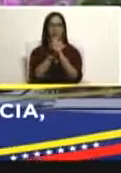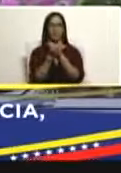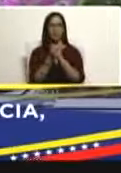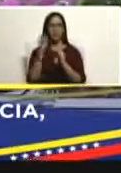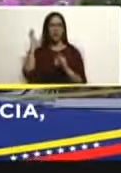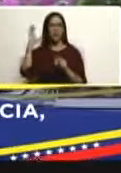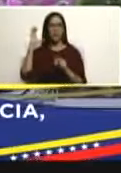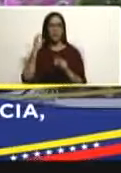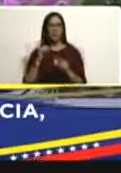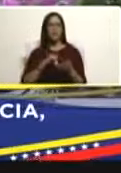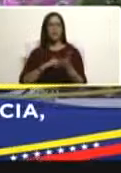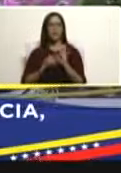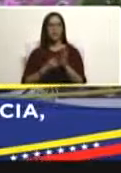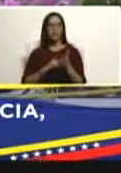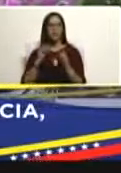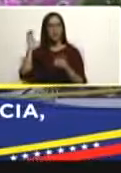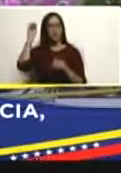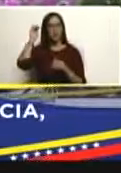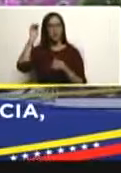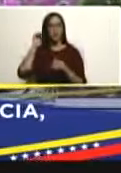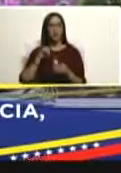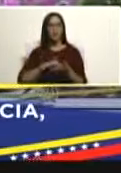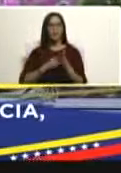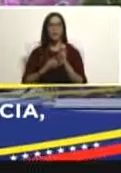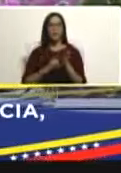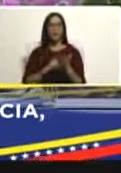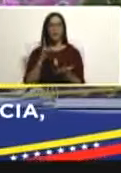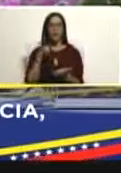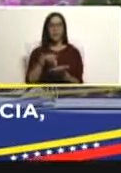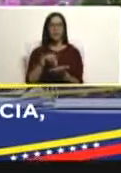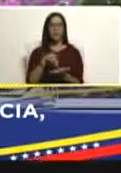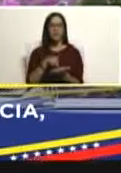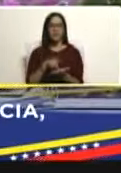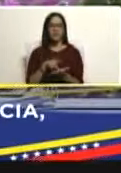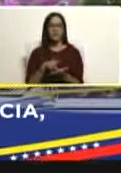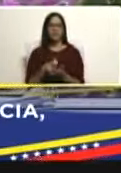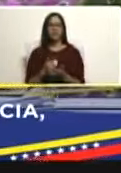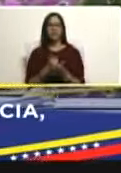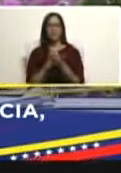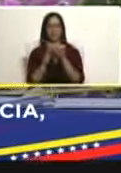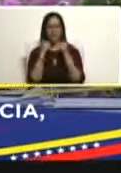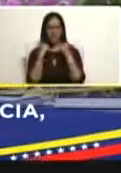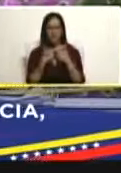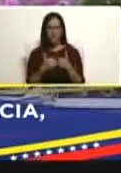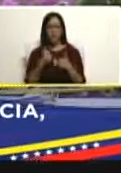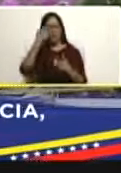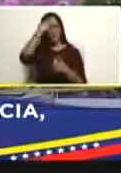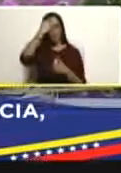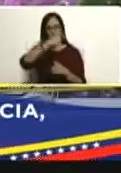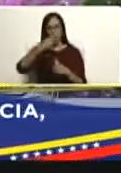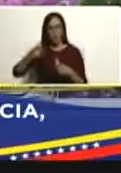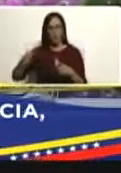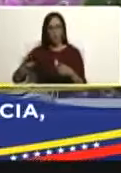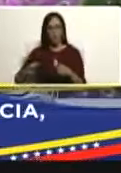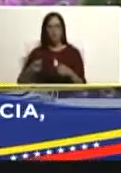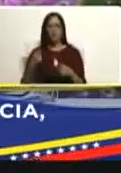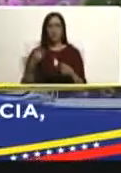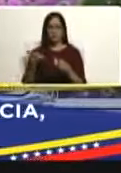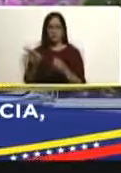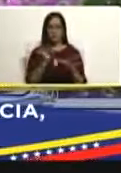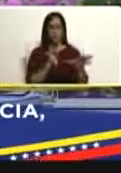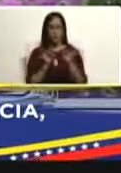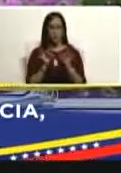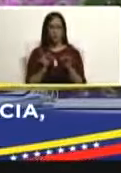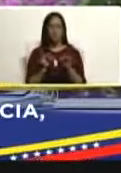para definir el futuro, para definir un presente de bienestar para el pueblo. considerando los hechos históricos,